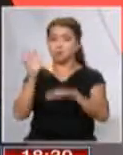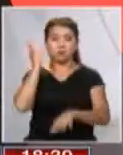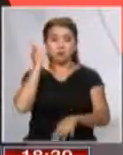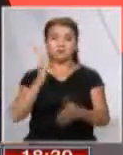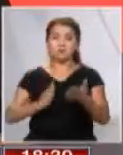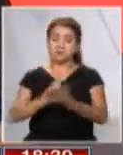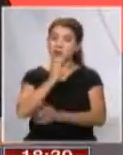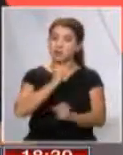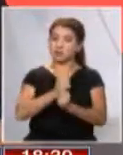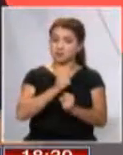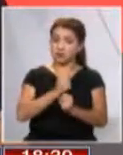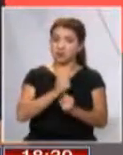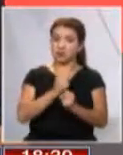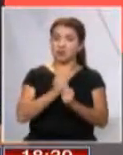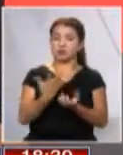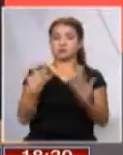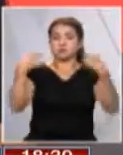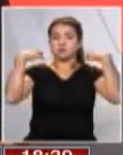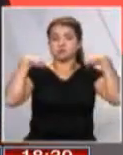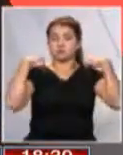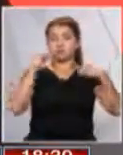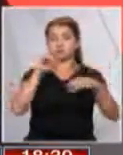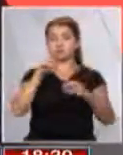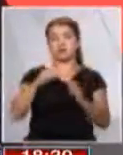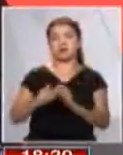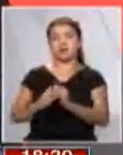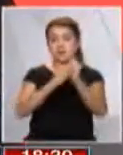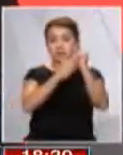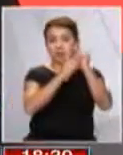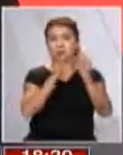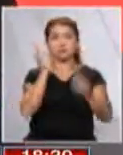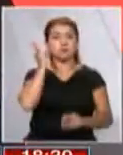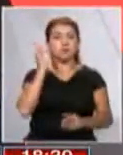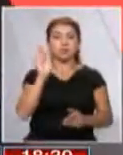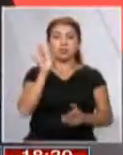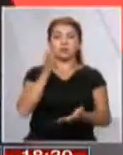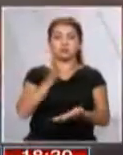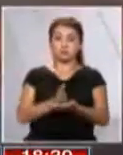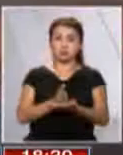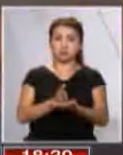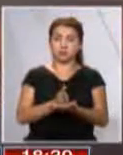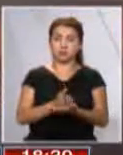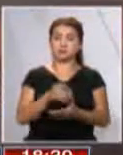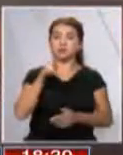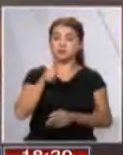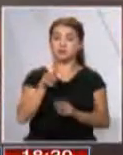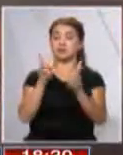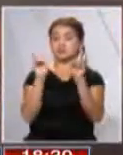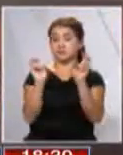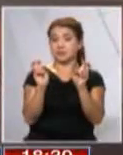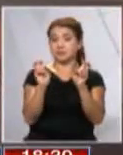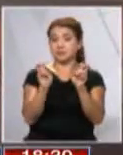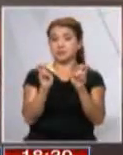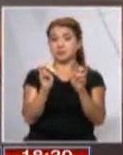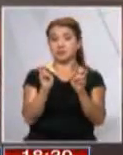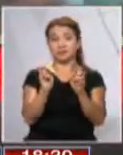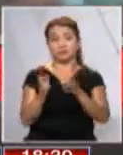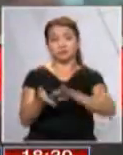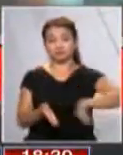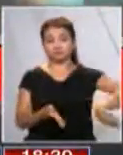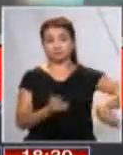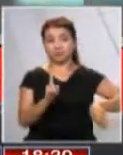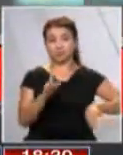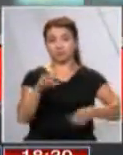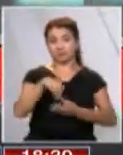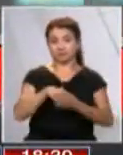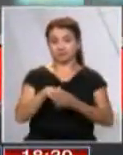trabajar por el rol de las mujeres por el liderazgo las mujeres por la toma de decisiones en ese sentido estamos excluidas esa